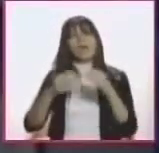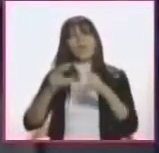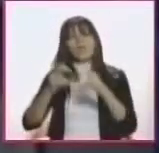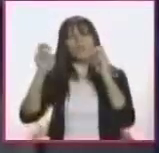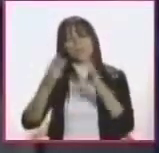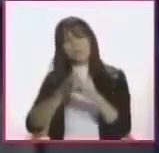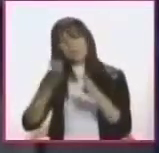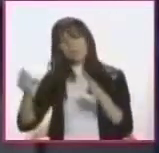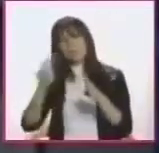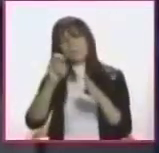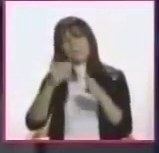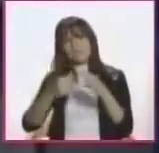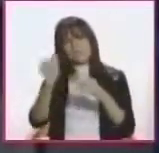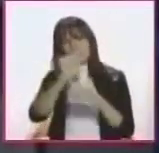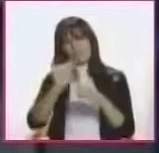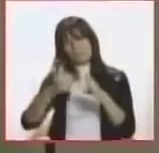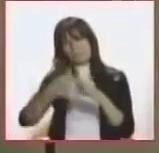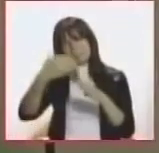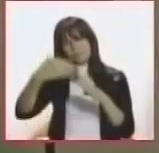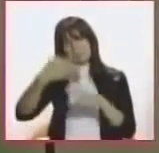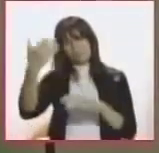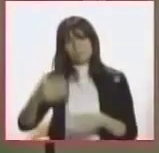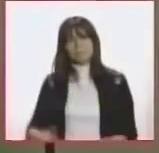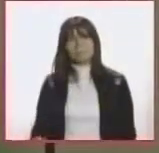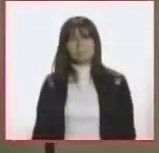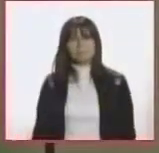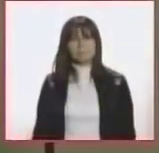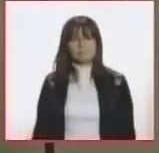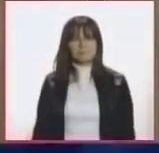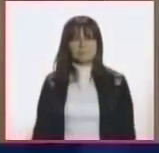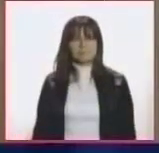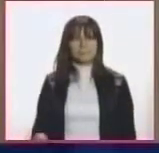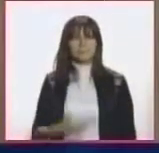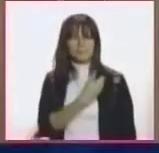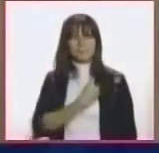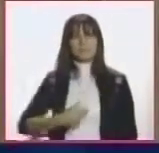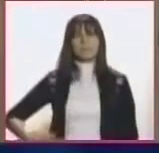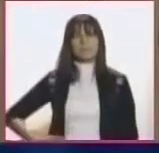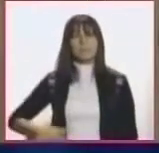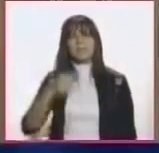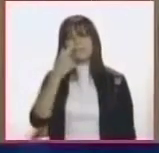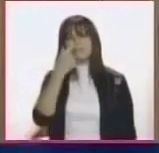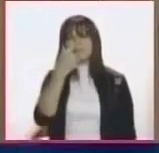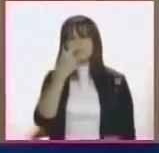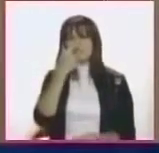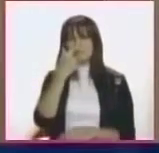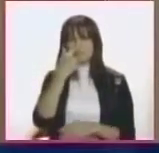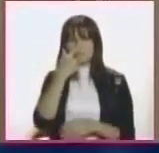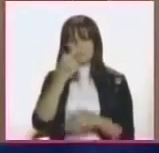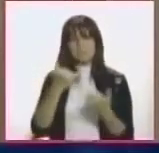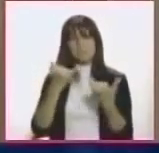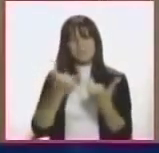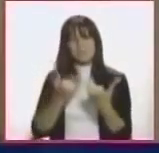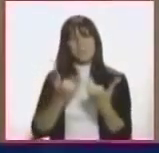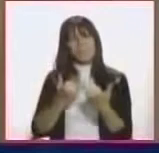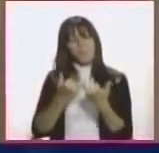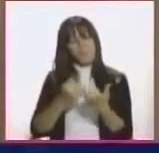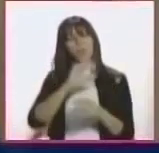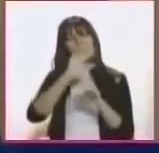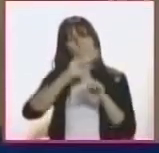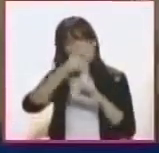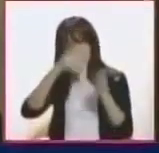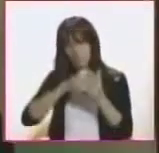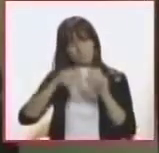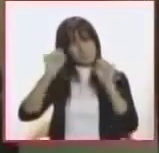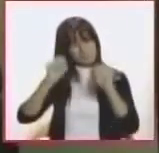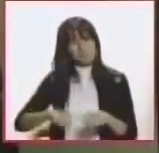Muñoz nos tiene el informe desde Bogotá. El presidente de la República, Juan Manuel Santos, ratificó hoy en su